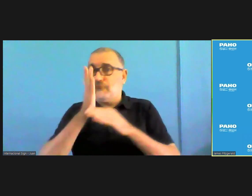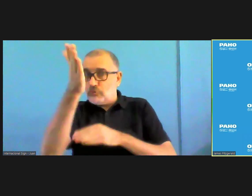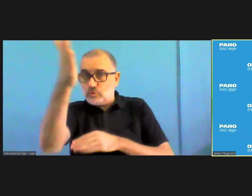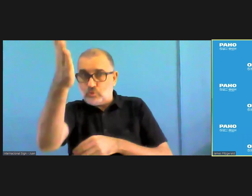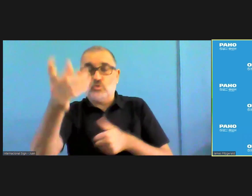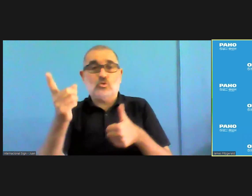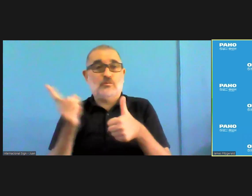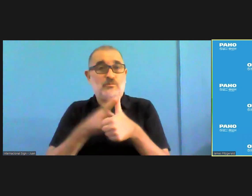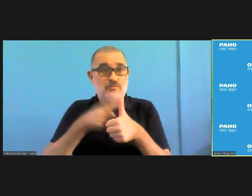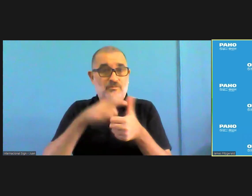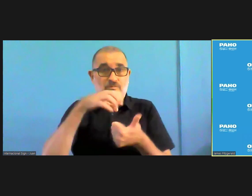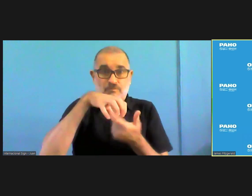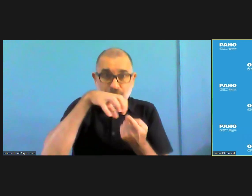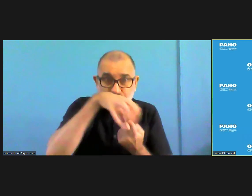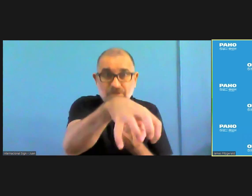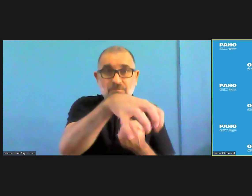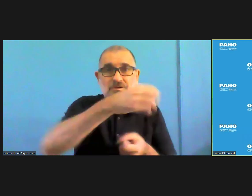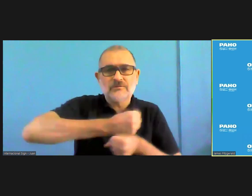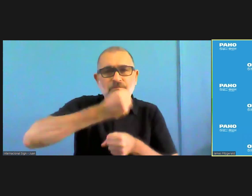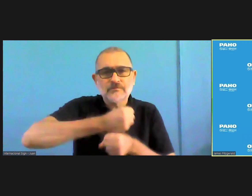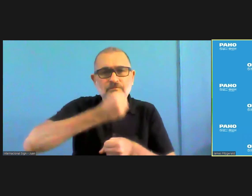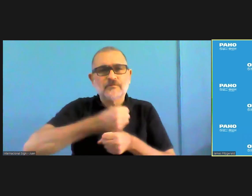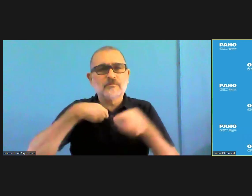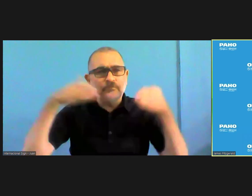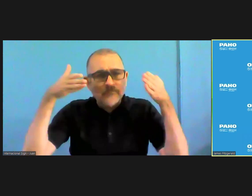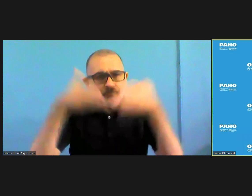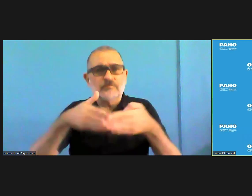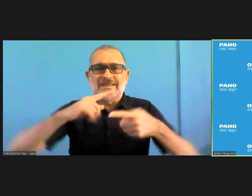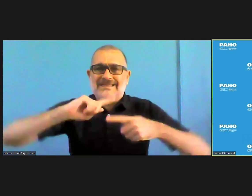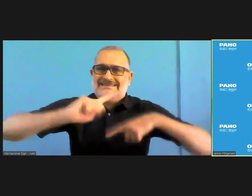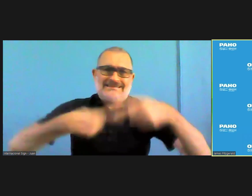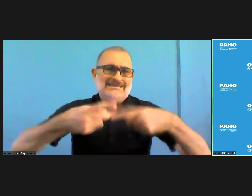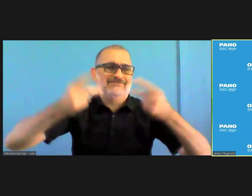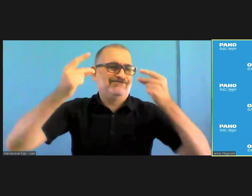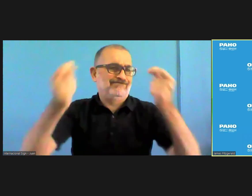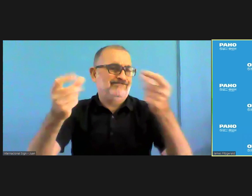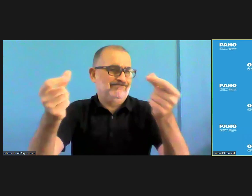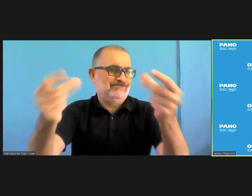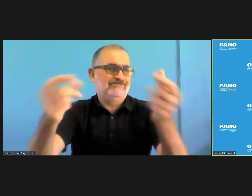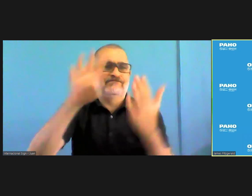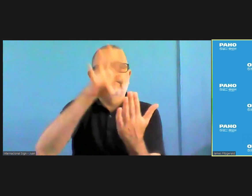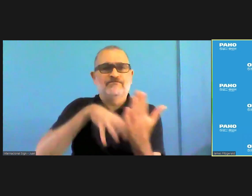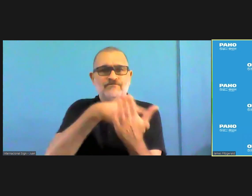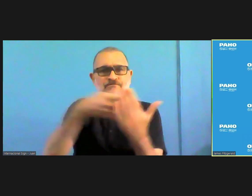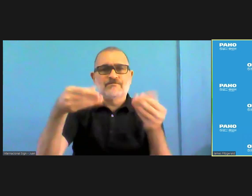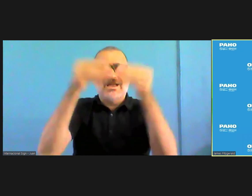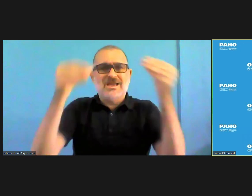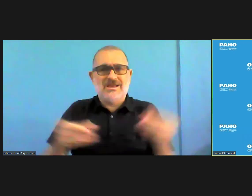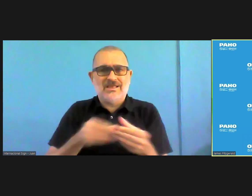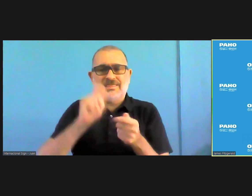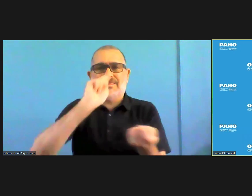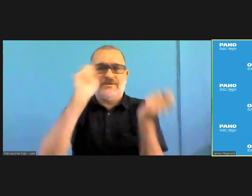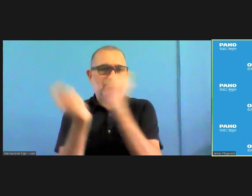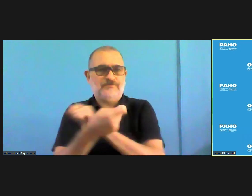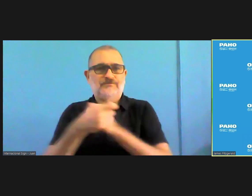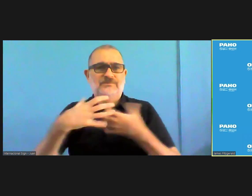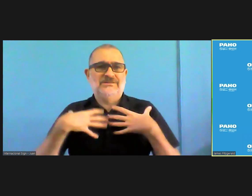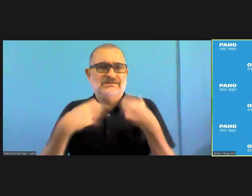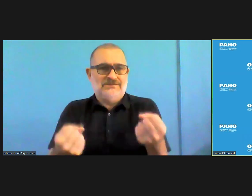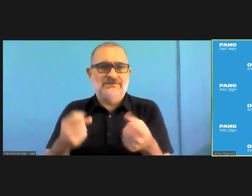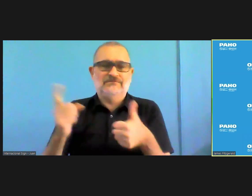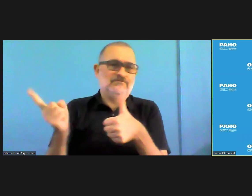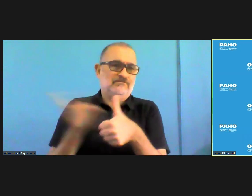transformación de los sistemas sanitarios en base a la atención primaria. Creemos que esto puede acelerar la recuperación de la